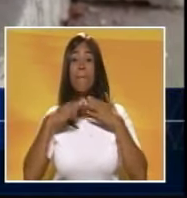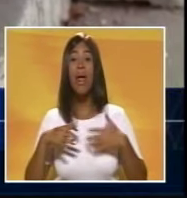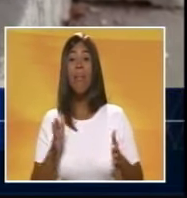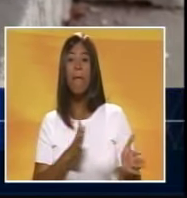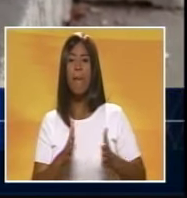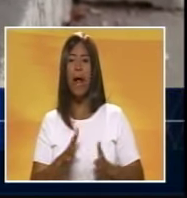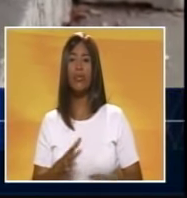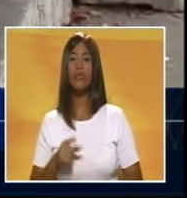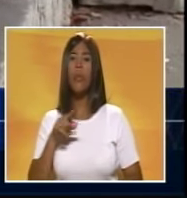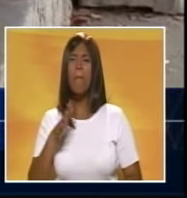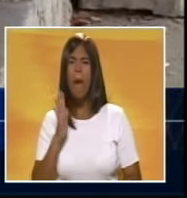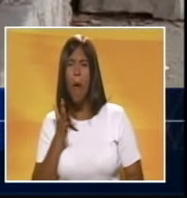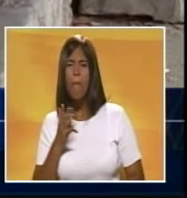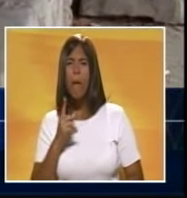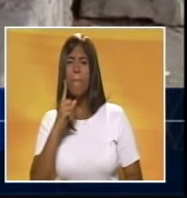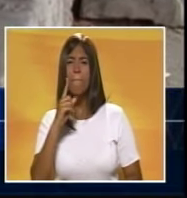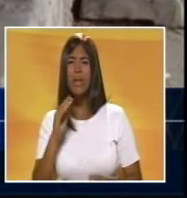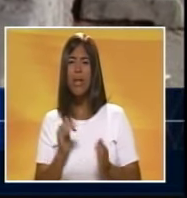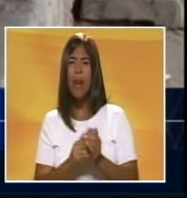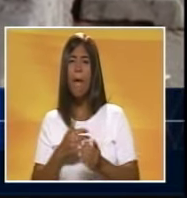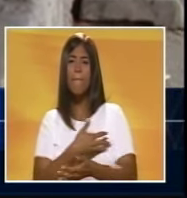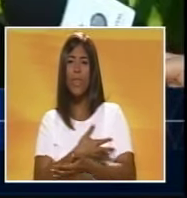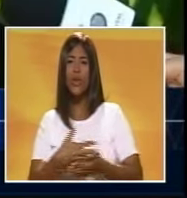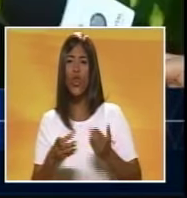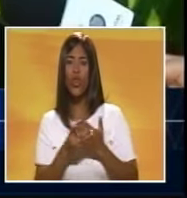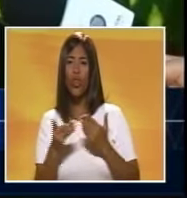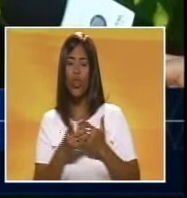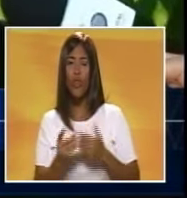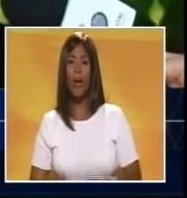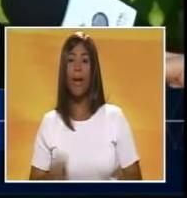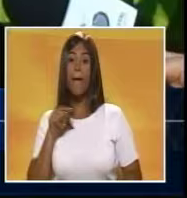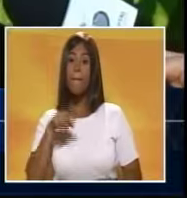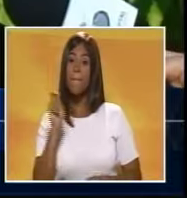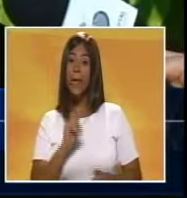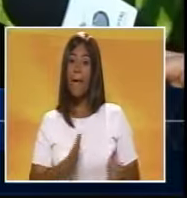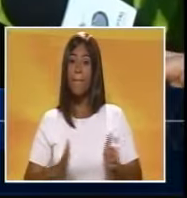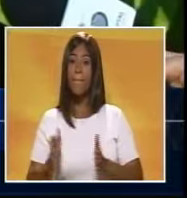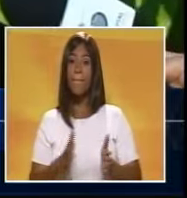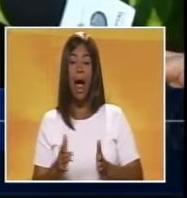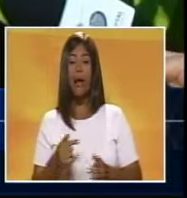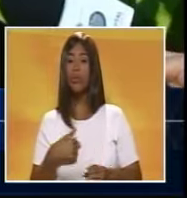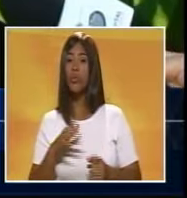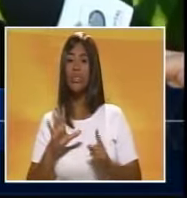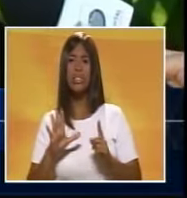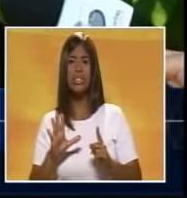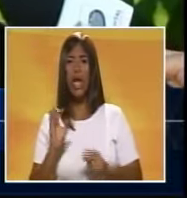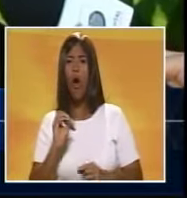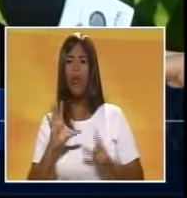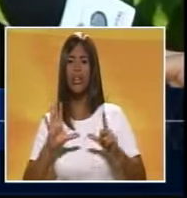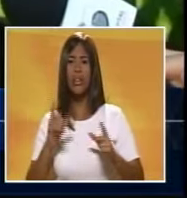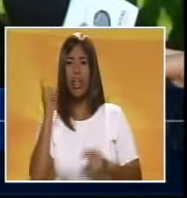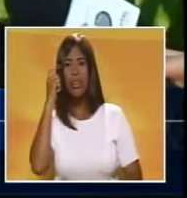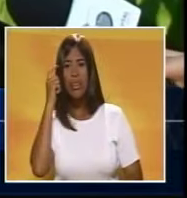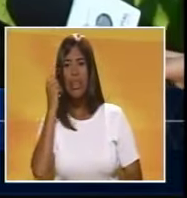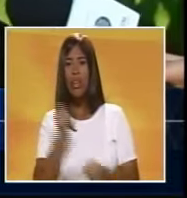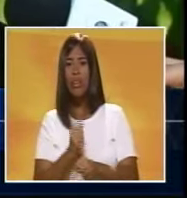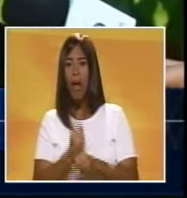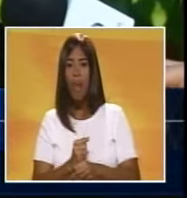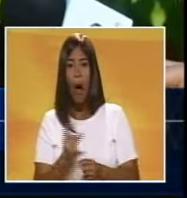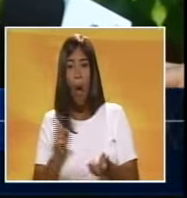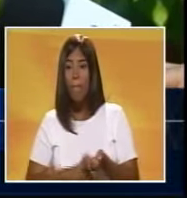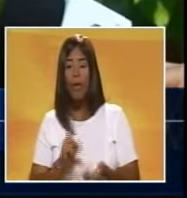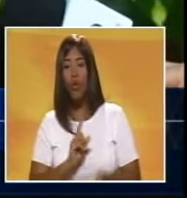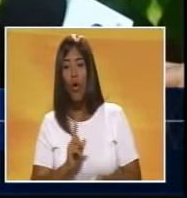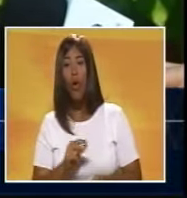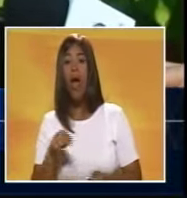marzo alcanzan los $1.000 millones. En el mes de marzo, que no llegamos a 6, 7 días laborales en total, lo que